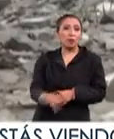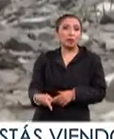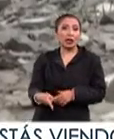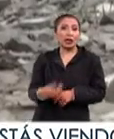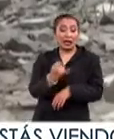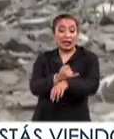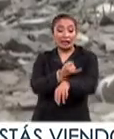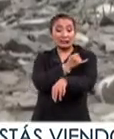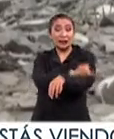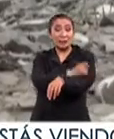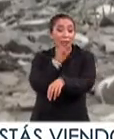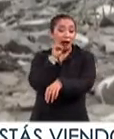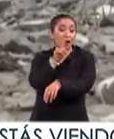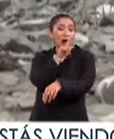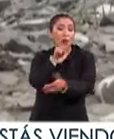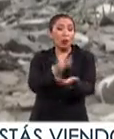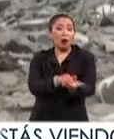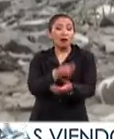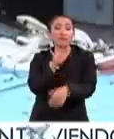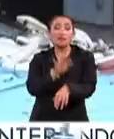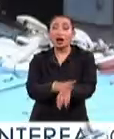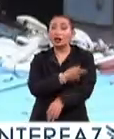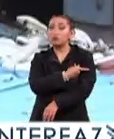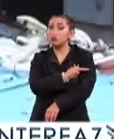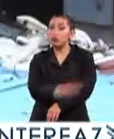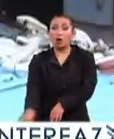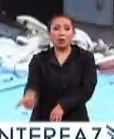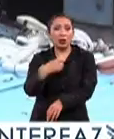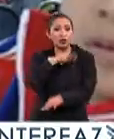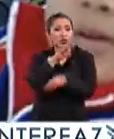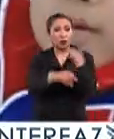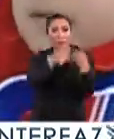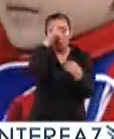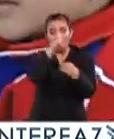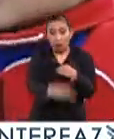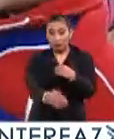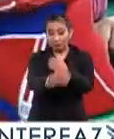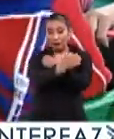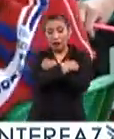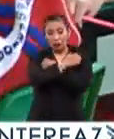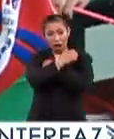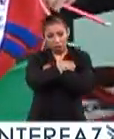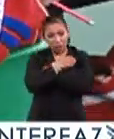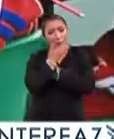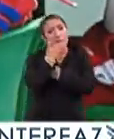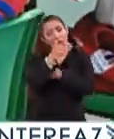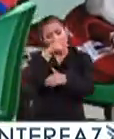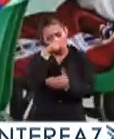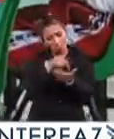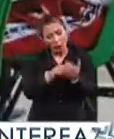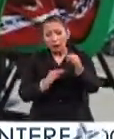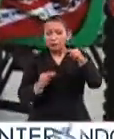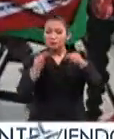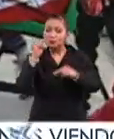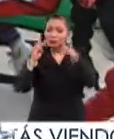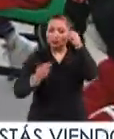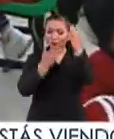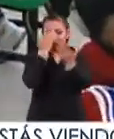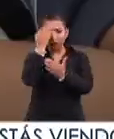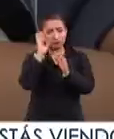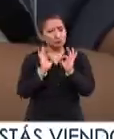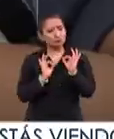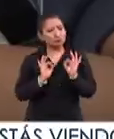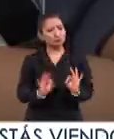siendo Iztapalapa la alcaldía con el mayor número de pobres a nivel nacional. Aunque en educación se ubica en los mejores lugares de alfabetización y